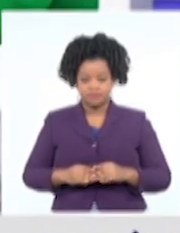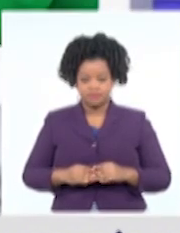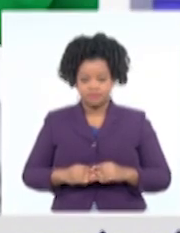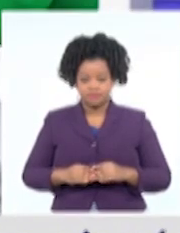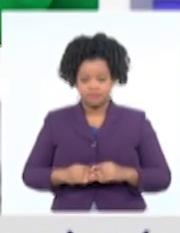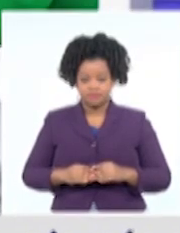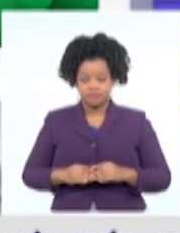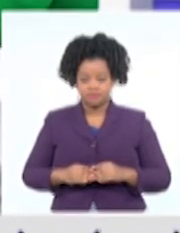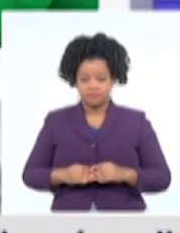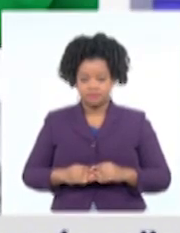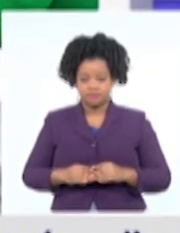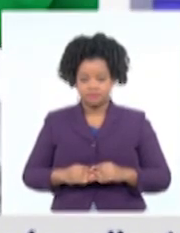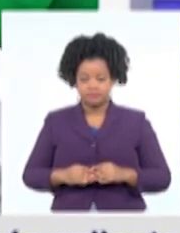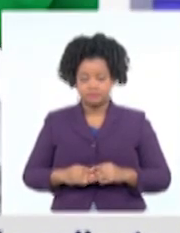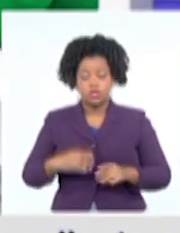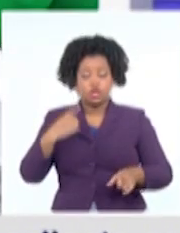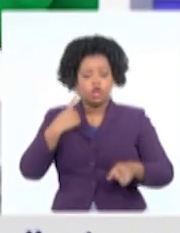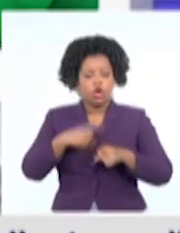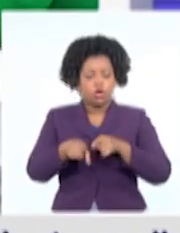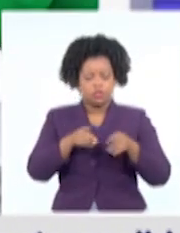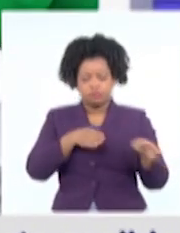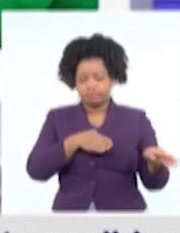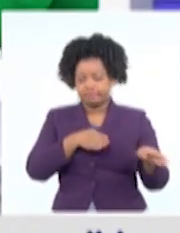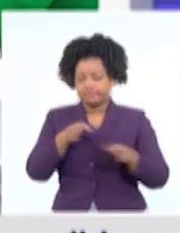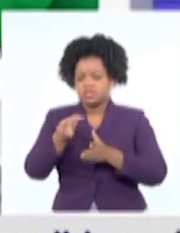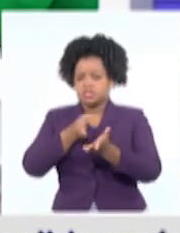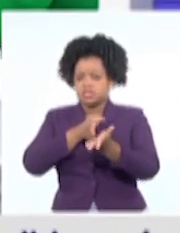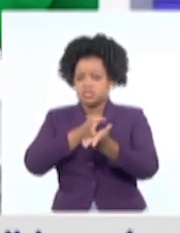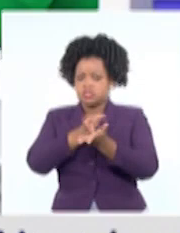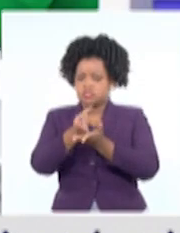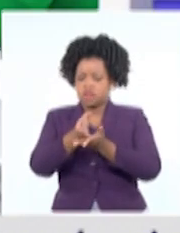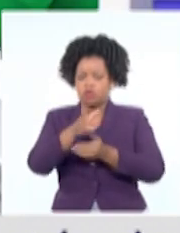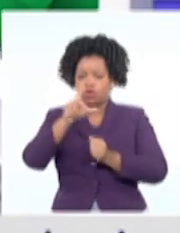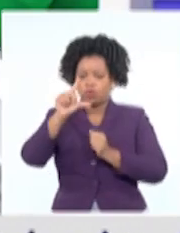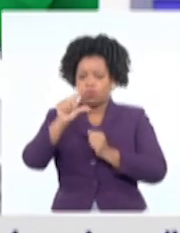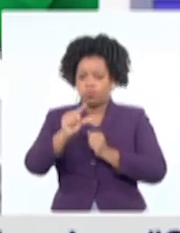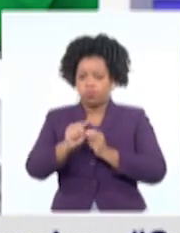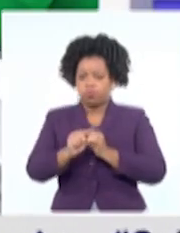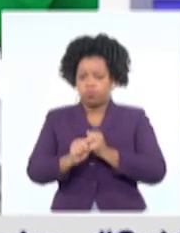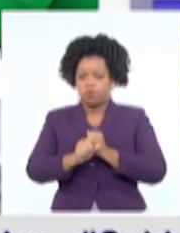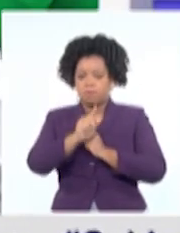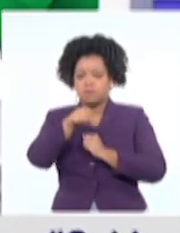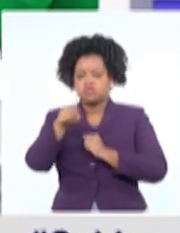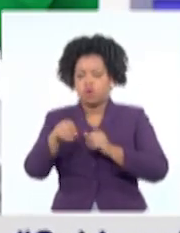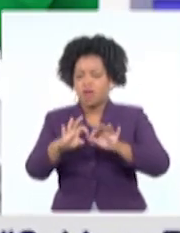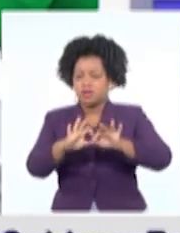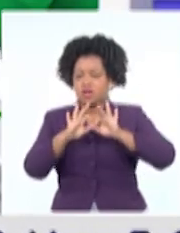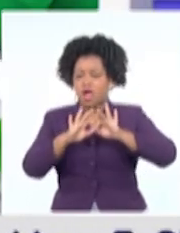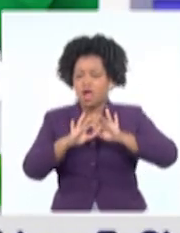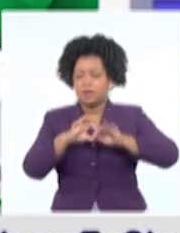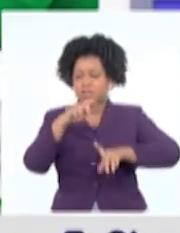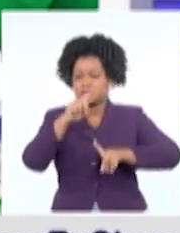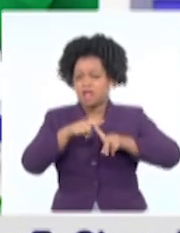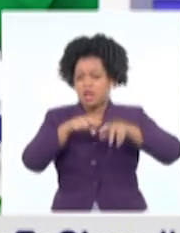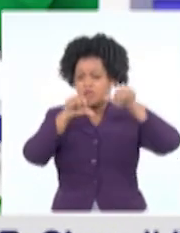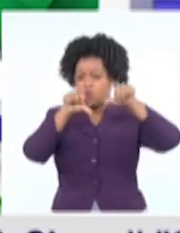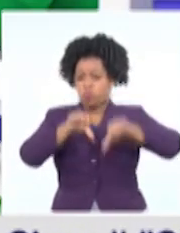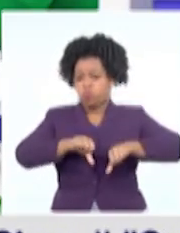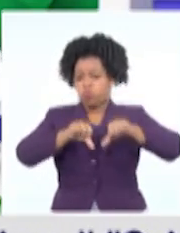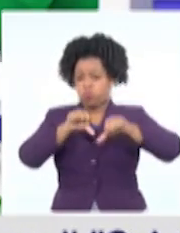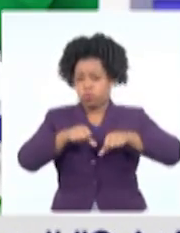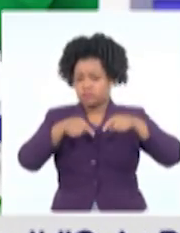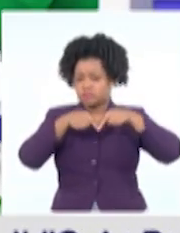Sigue disminuyendo por segundo día consecutivo el número de pacientes en terapia intensiva. En el día de